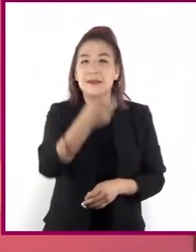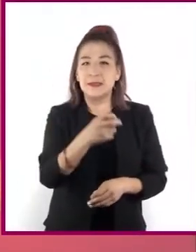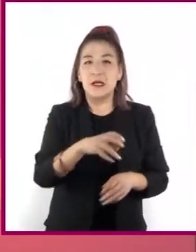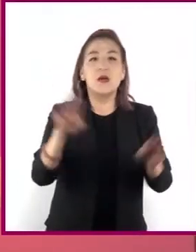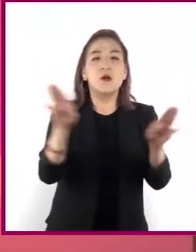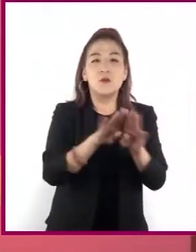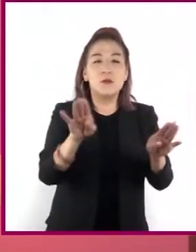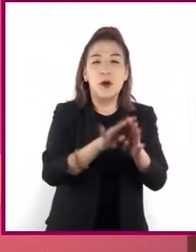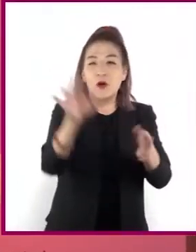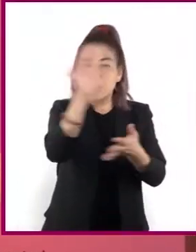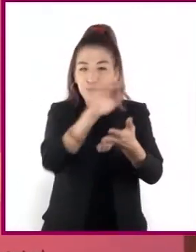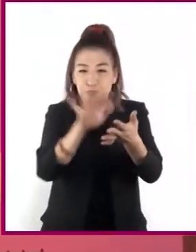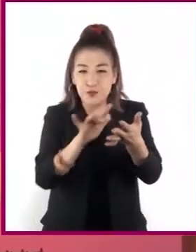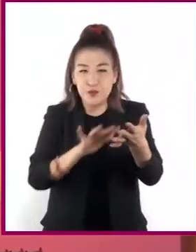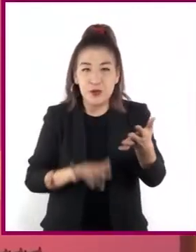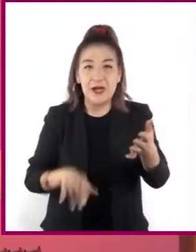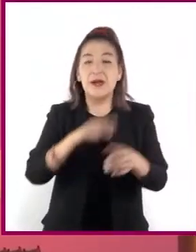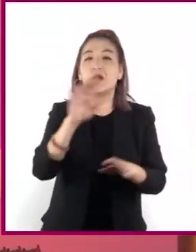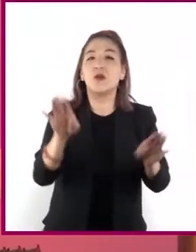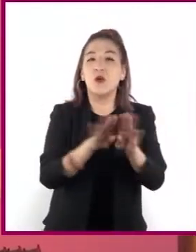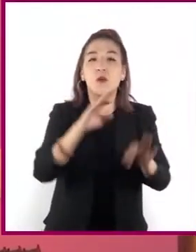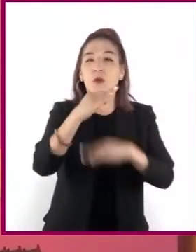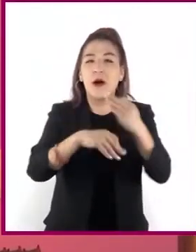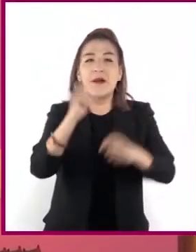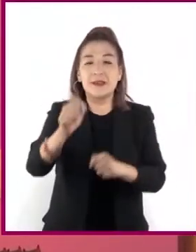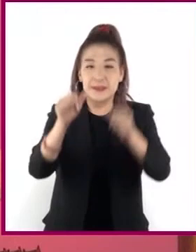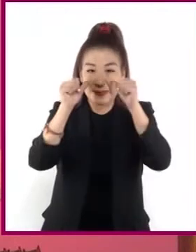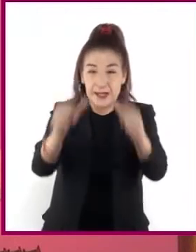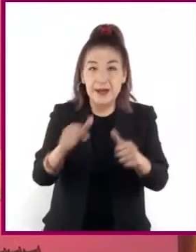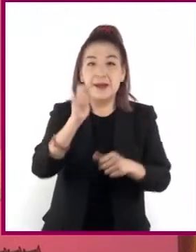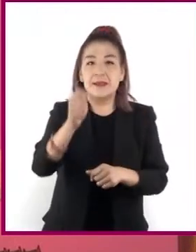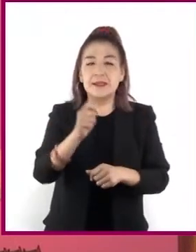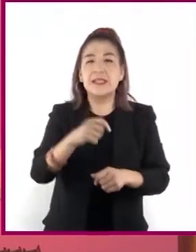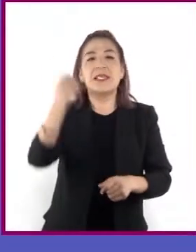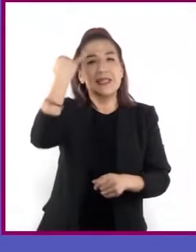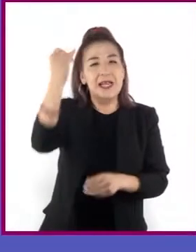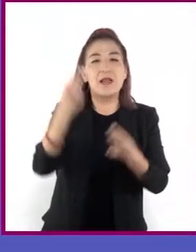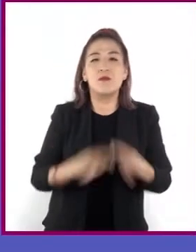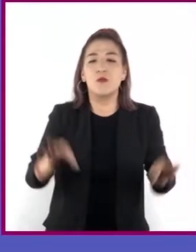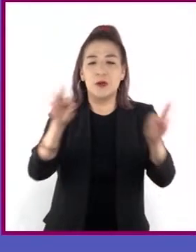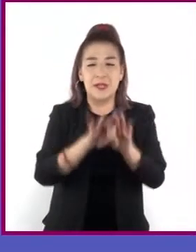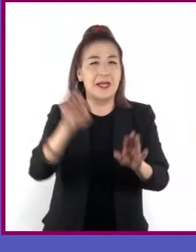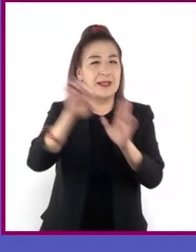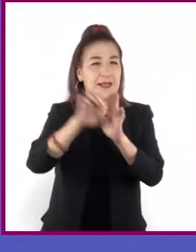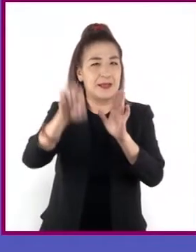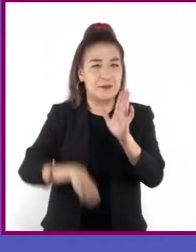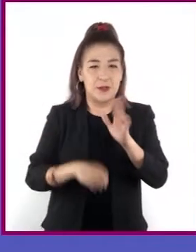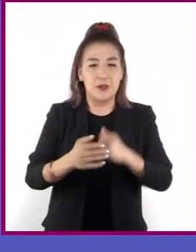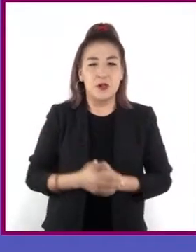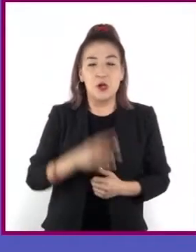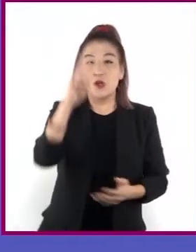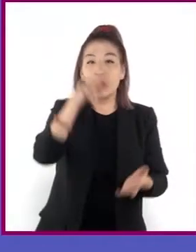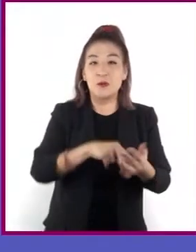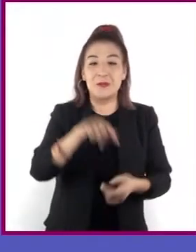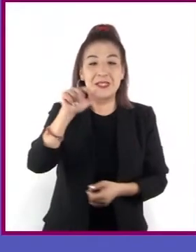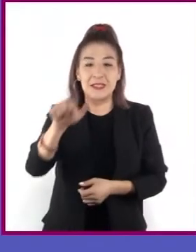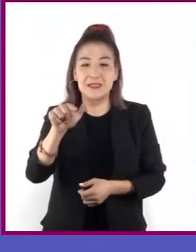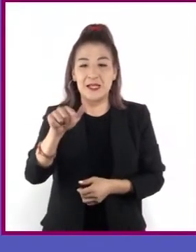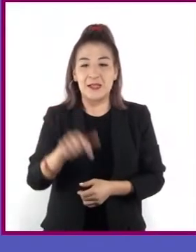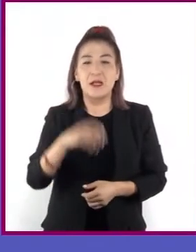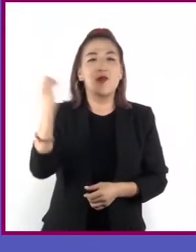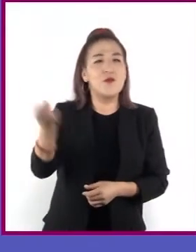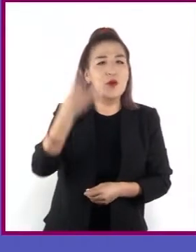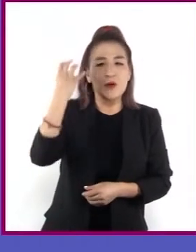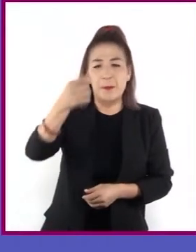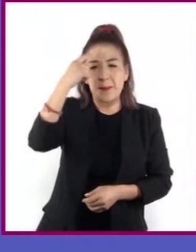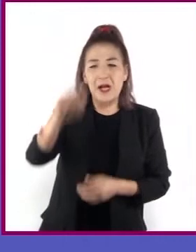revisar este resumen para que tengan una visión global de la información. Por ejemplo, en 2017, el Foro